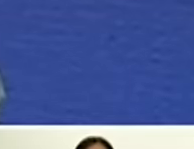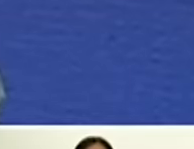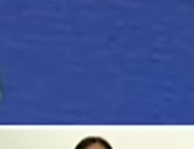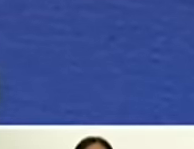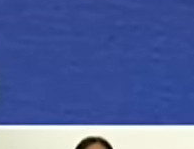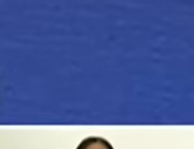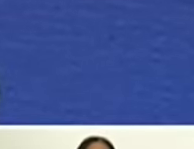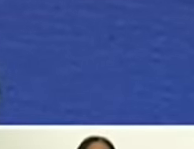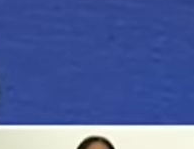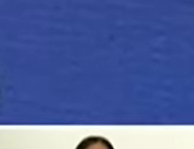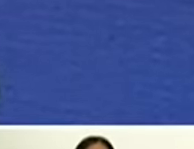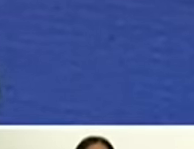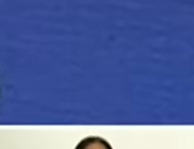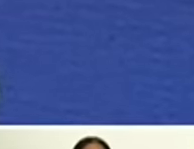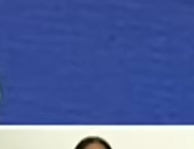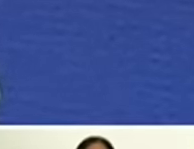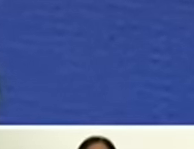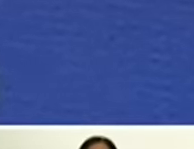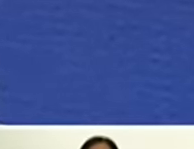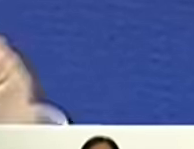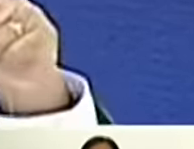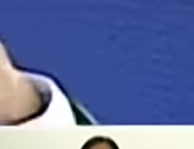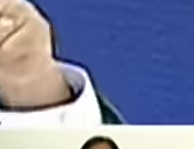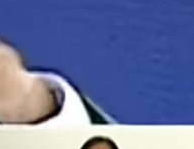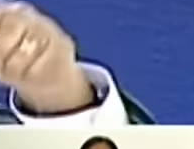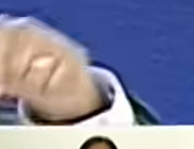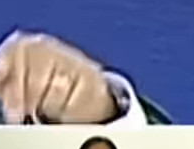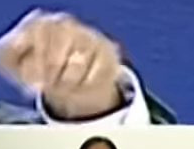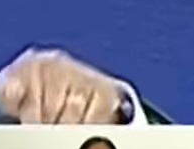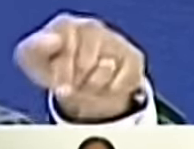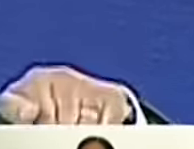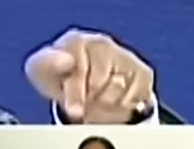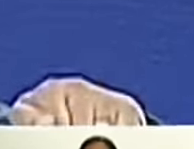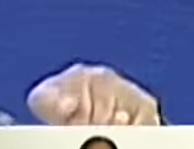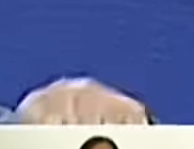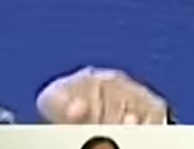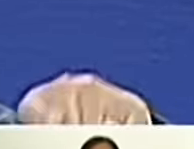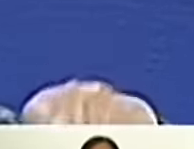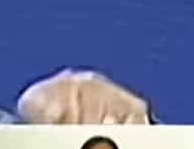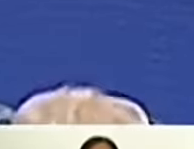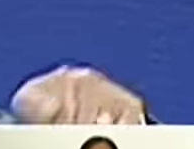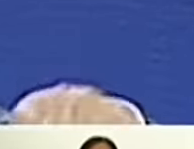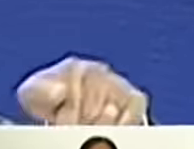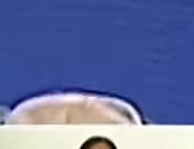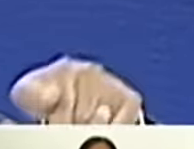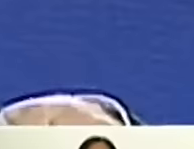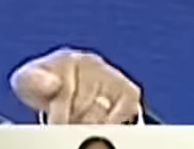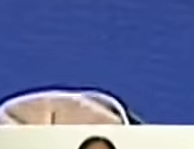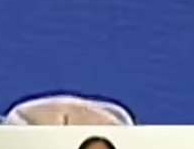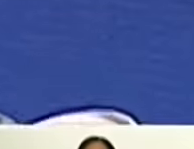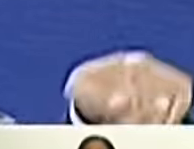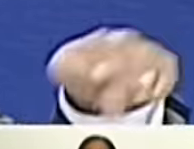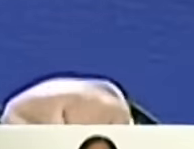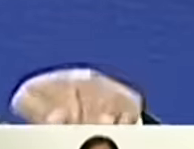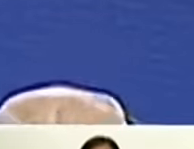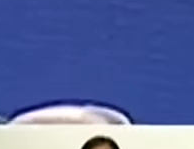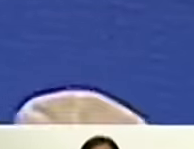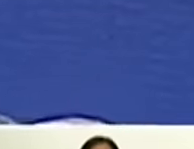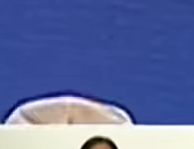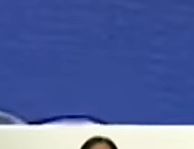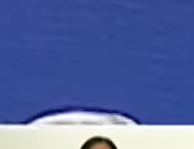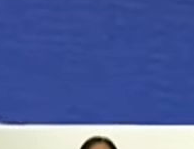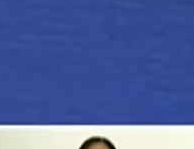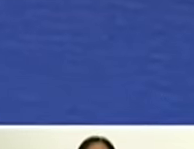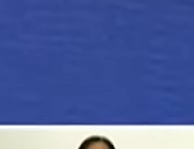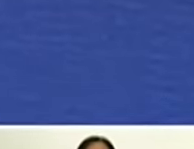concedida a la Guyana Británica sin resolver como dijéramos en buen caraqueño, la culebra